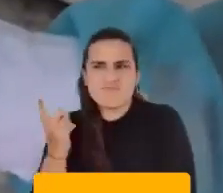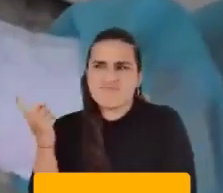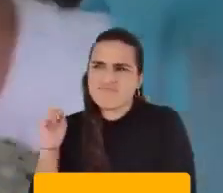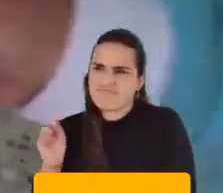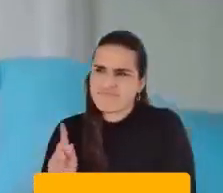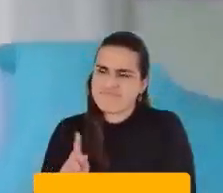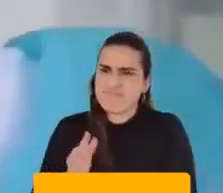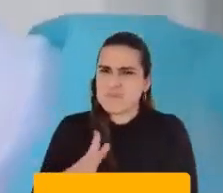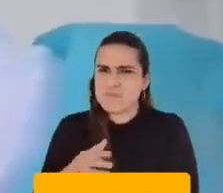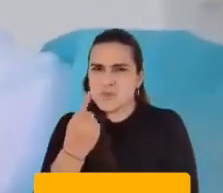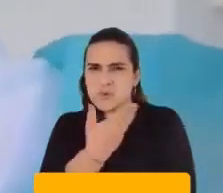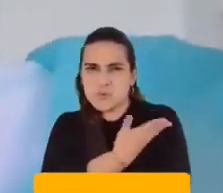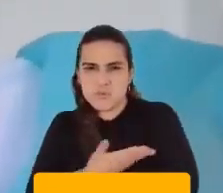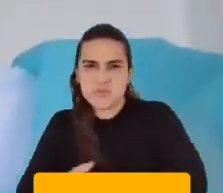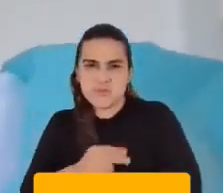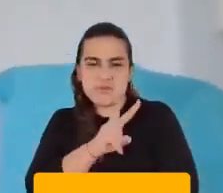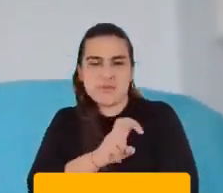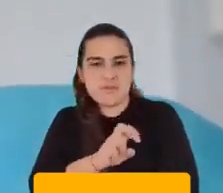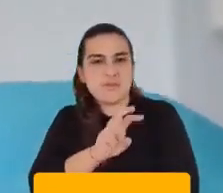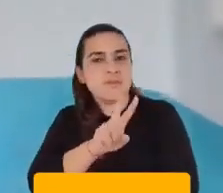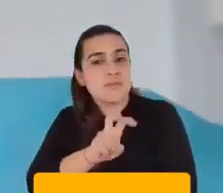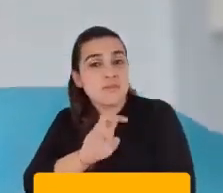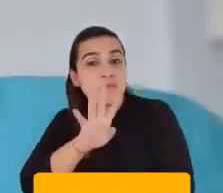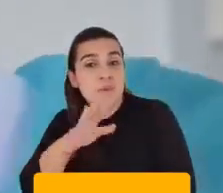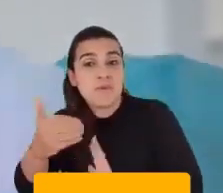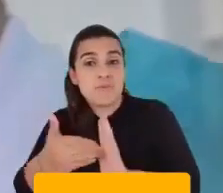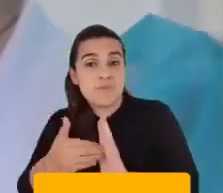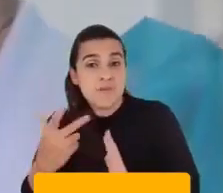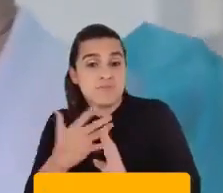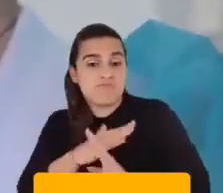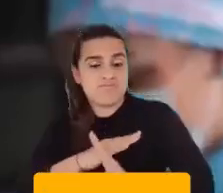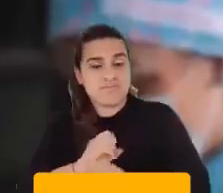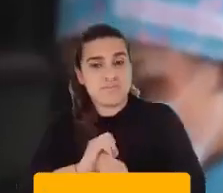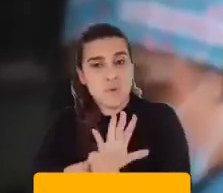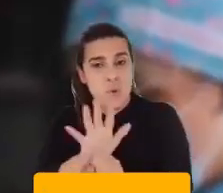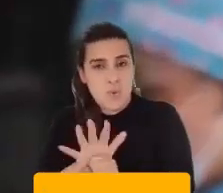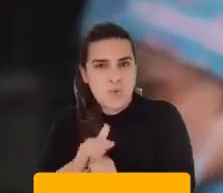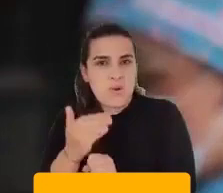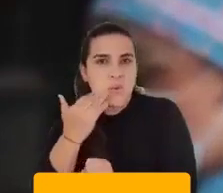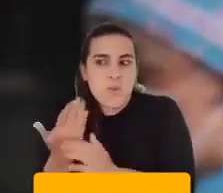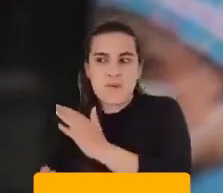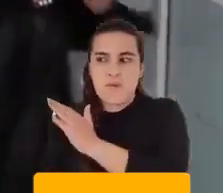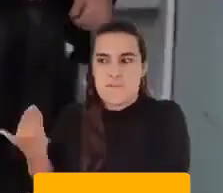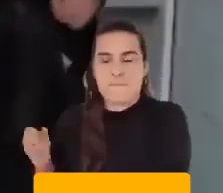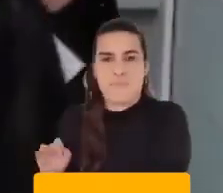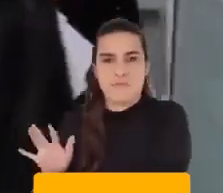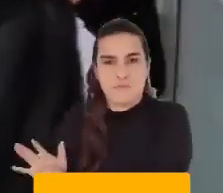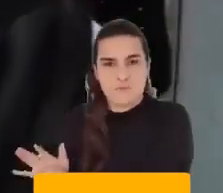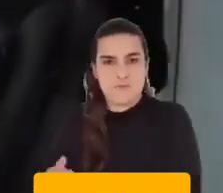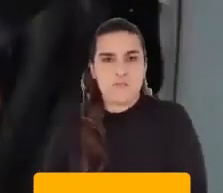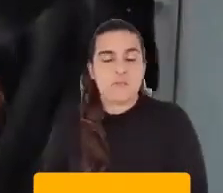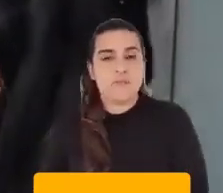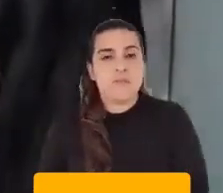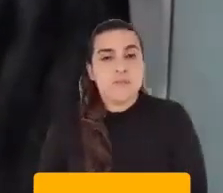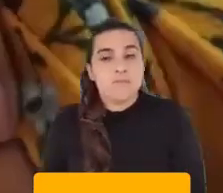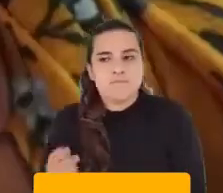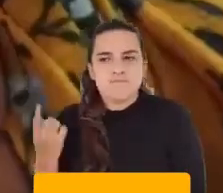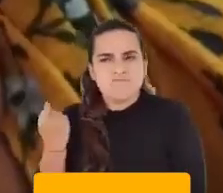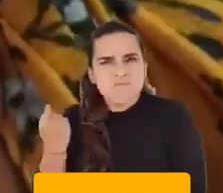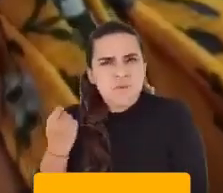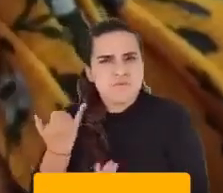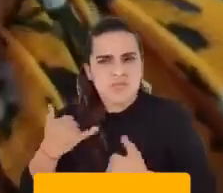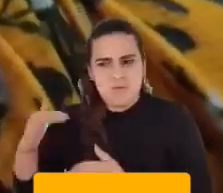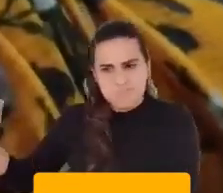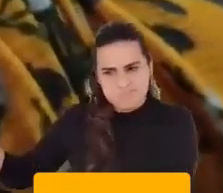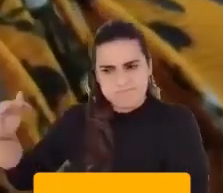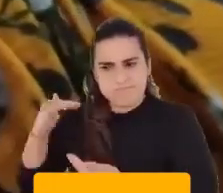ha recibido más de 1.474.000 dosis de vacuna contra la COVID-19 desde que inició el Plan Nacional de Vacunación. En las últimas